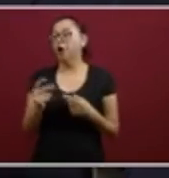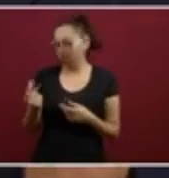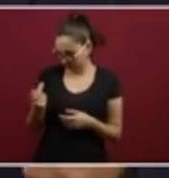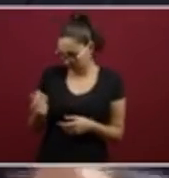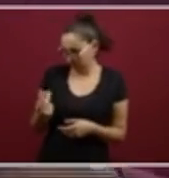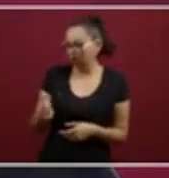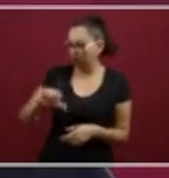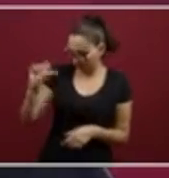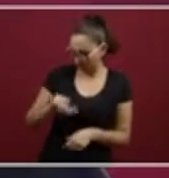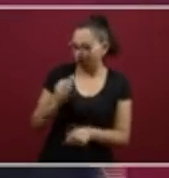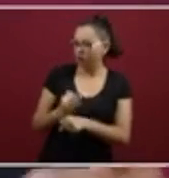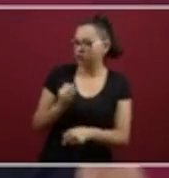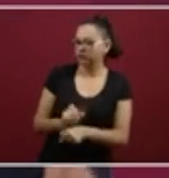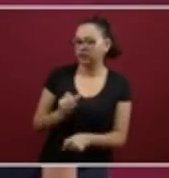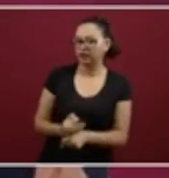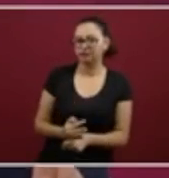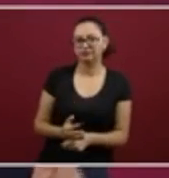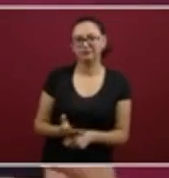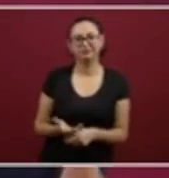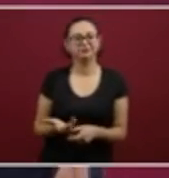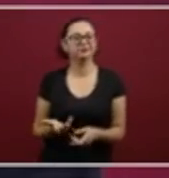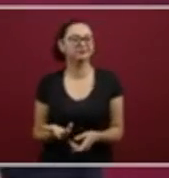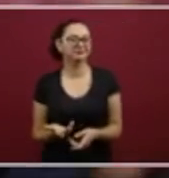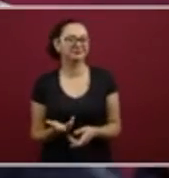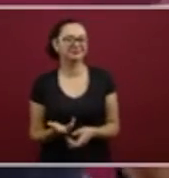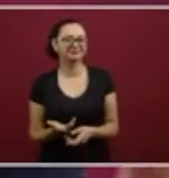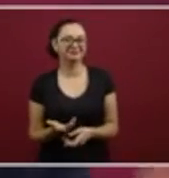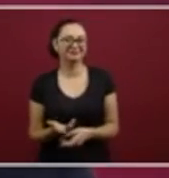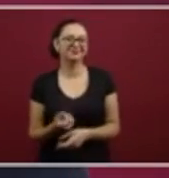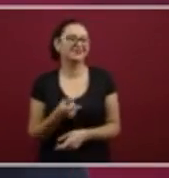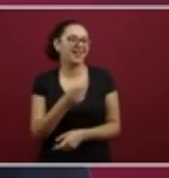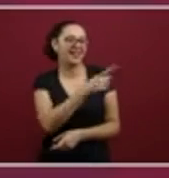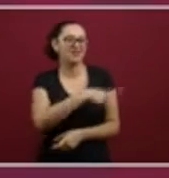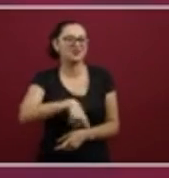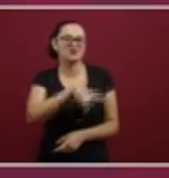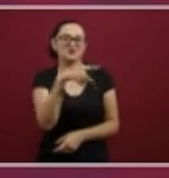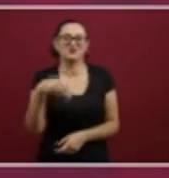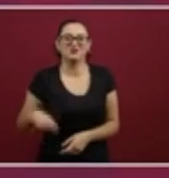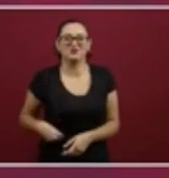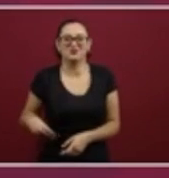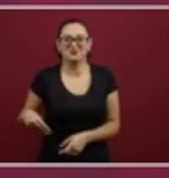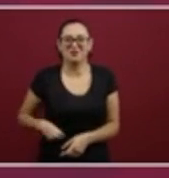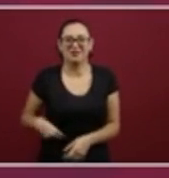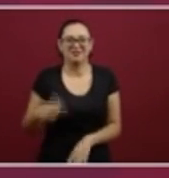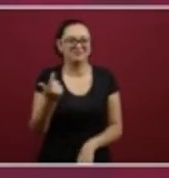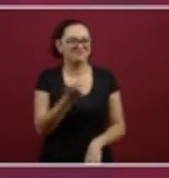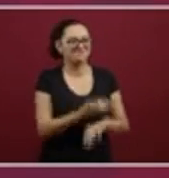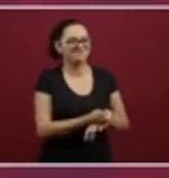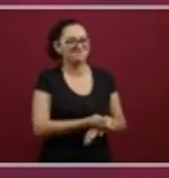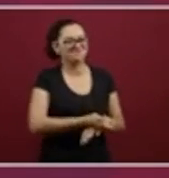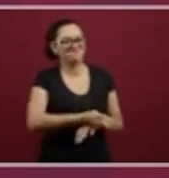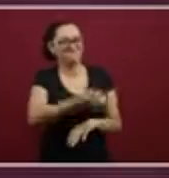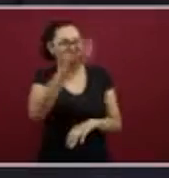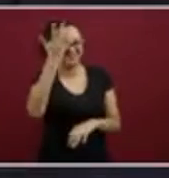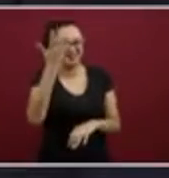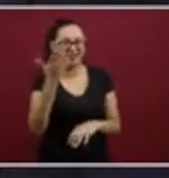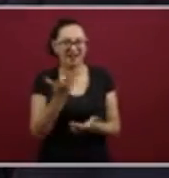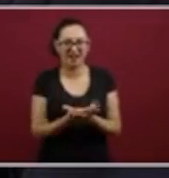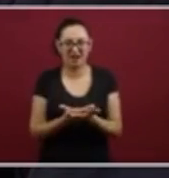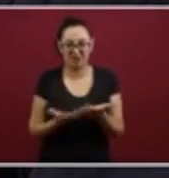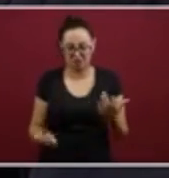¿no?, el precio, cuando ellos subieron los precios. Entonces, no puedo, ¿por